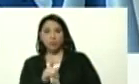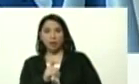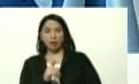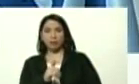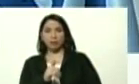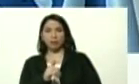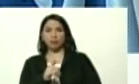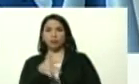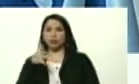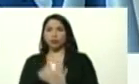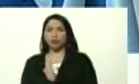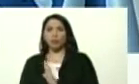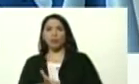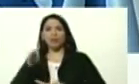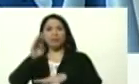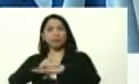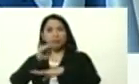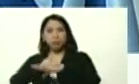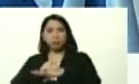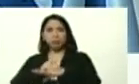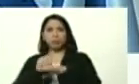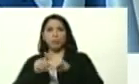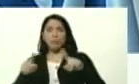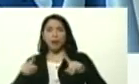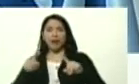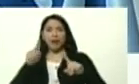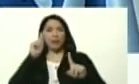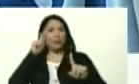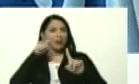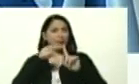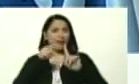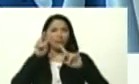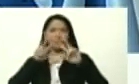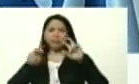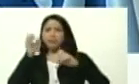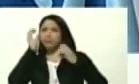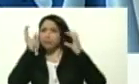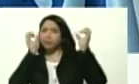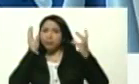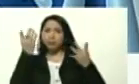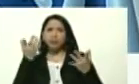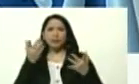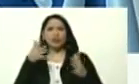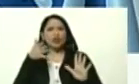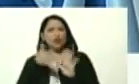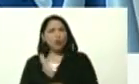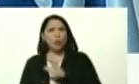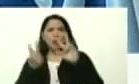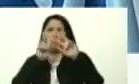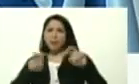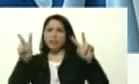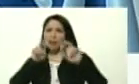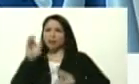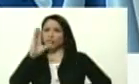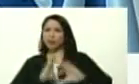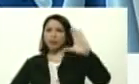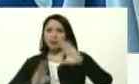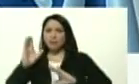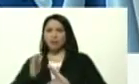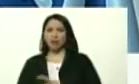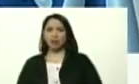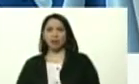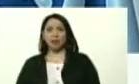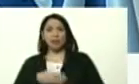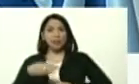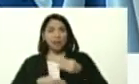hecho para que, más allá de especulaciones y rumores, en base a la investigación científica que ha